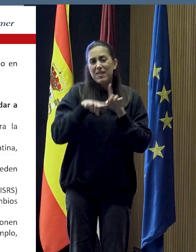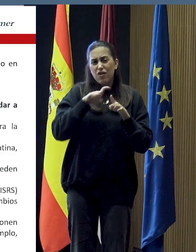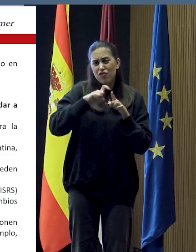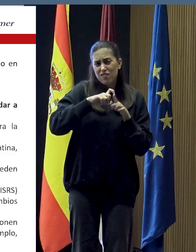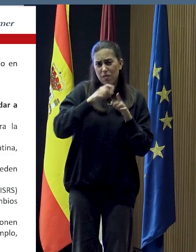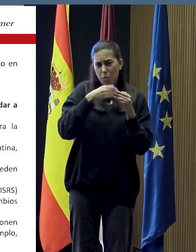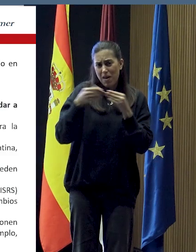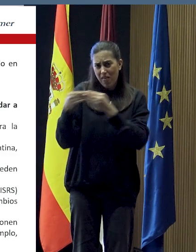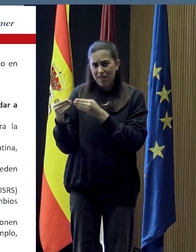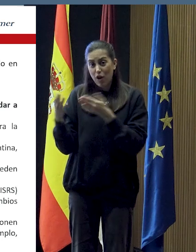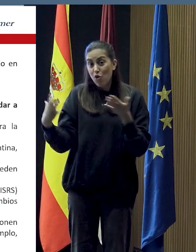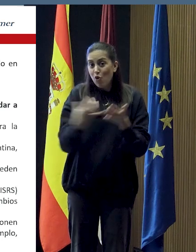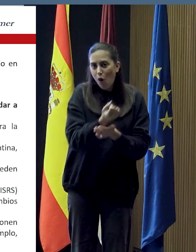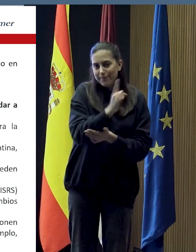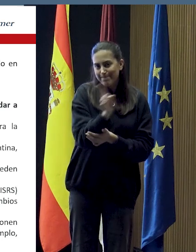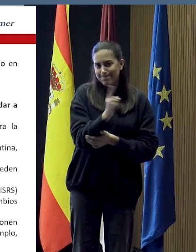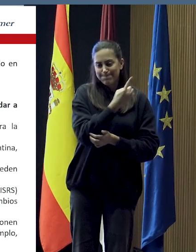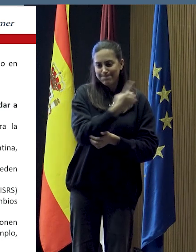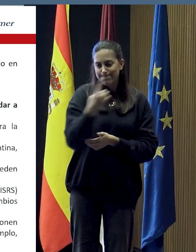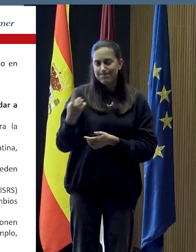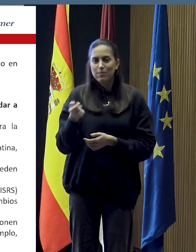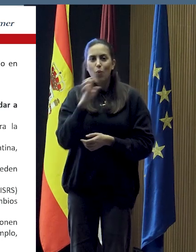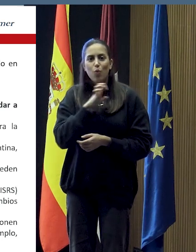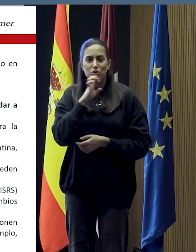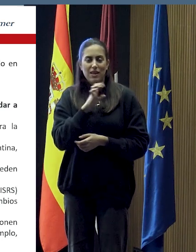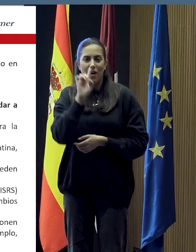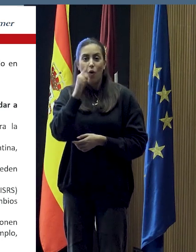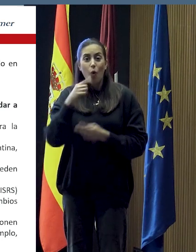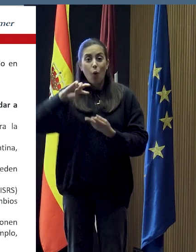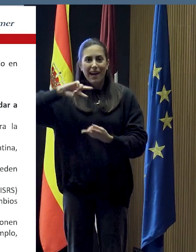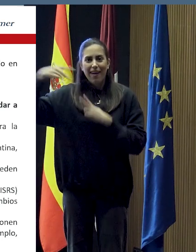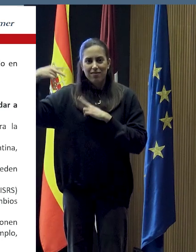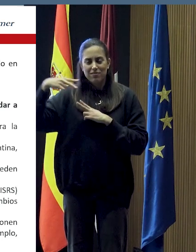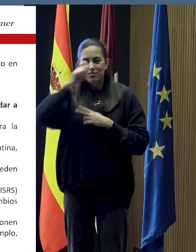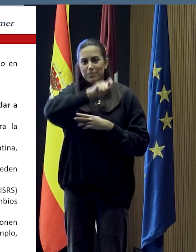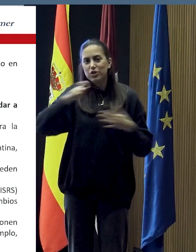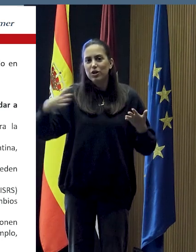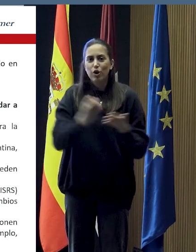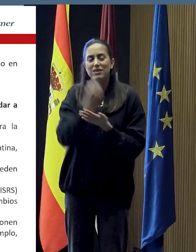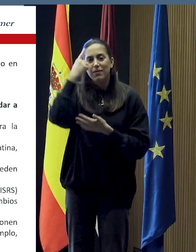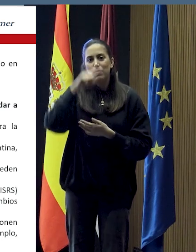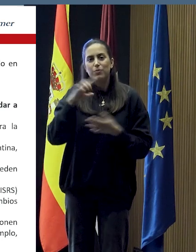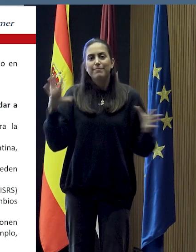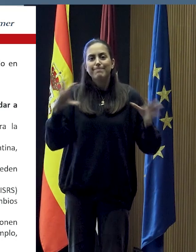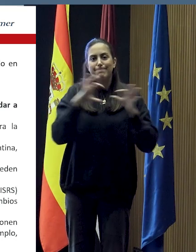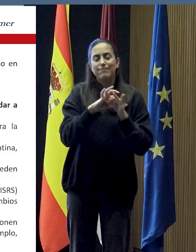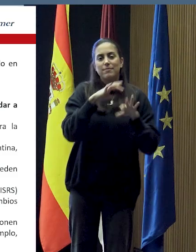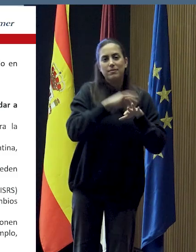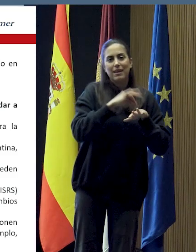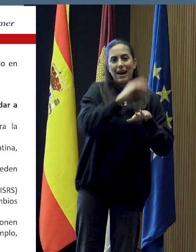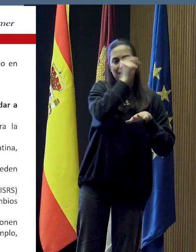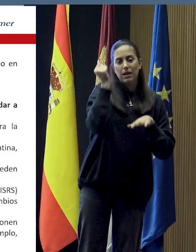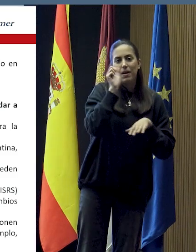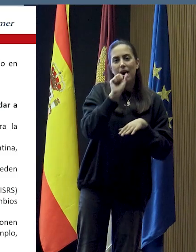pacientes. Y como curiosidad os diré que bueno, pues hay un gen que todo el mundo sabe que es el gen que está asociado a la enfermedad de Alzheimer, el